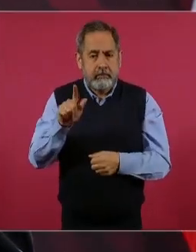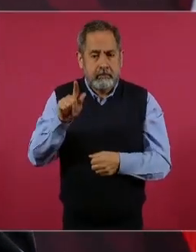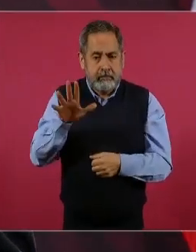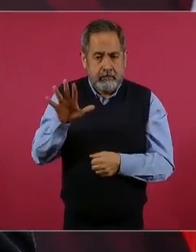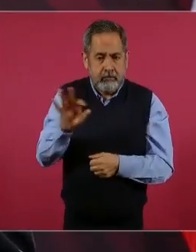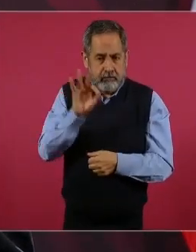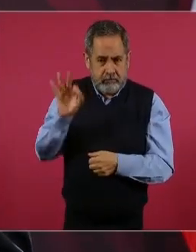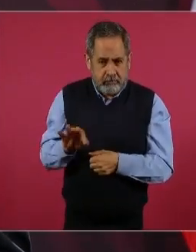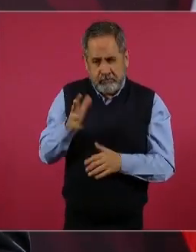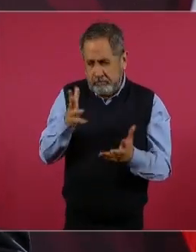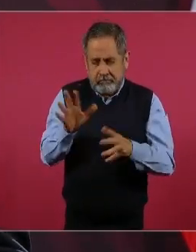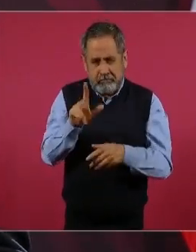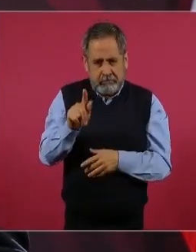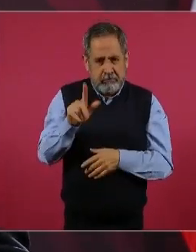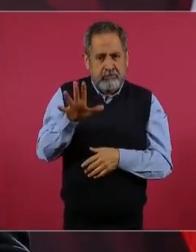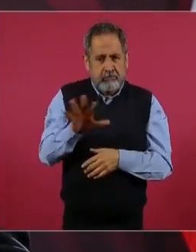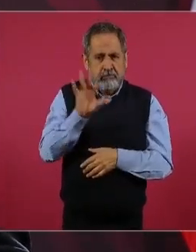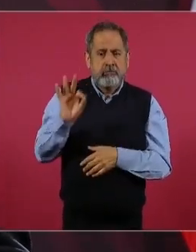75% aproximadamente